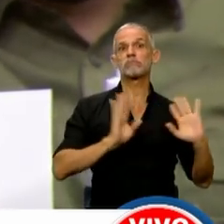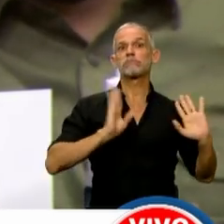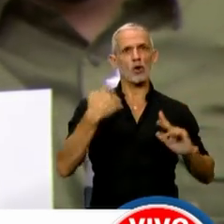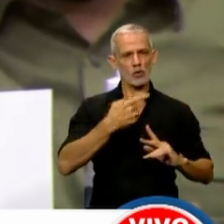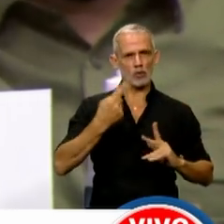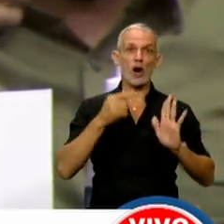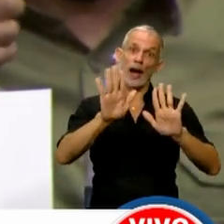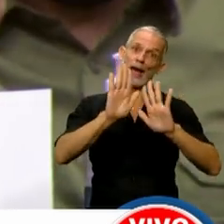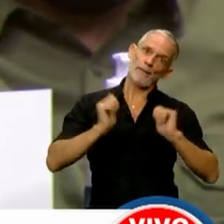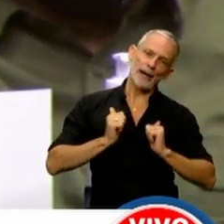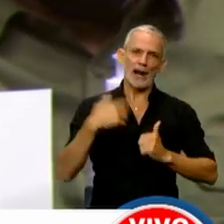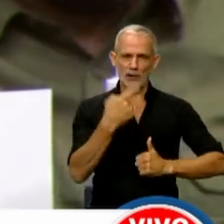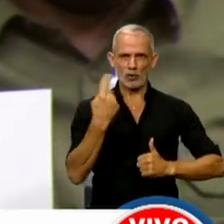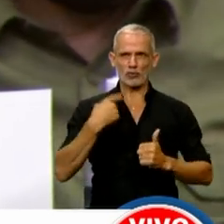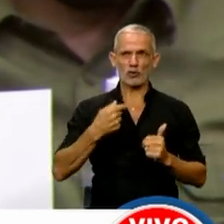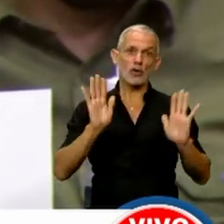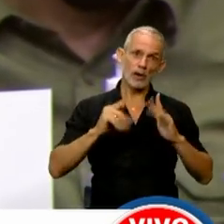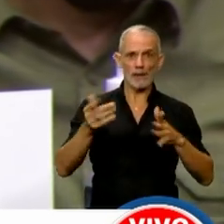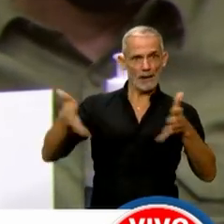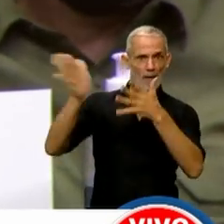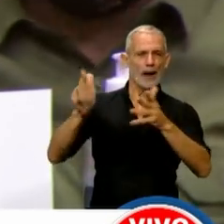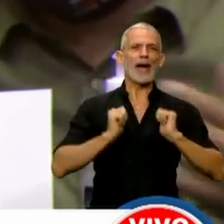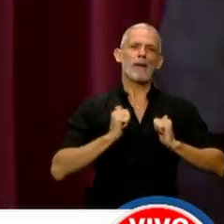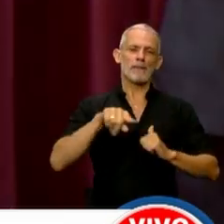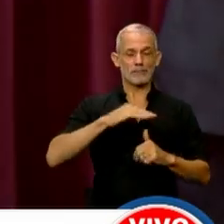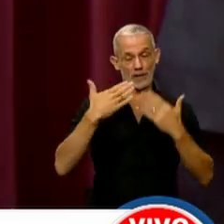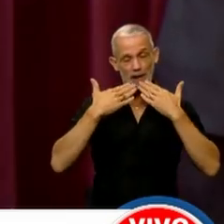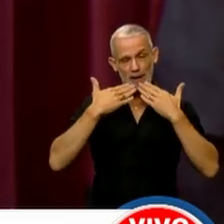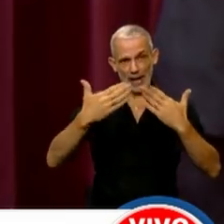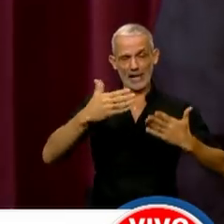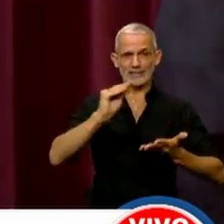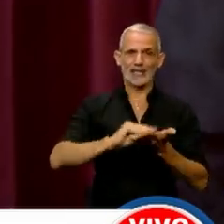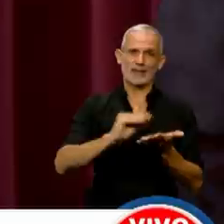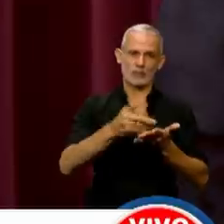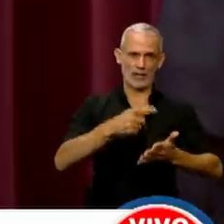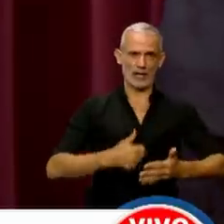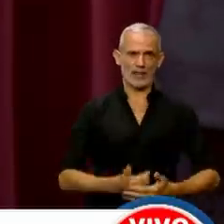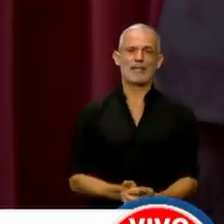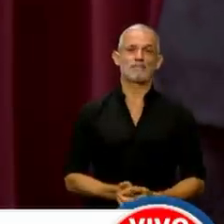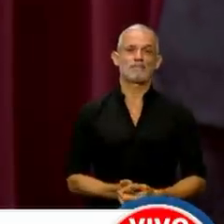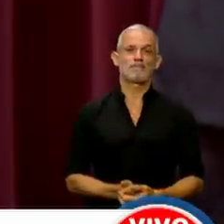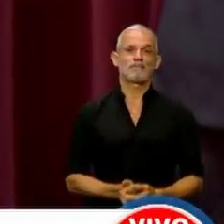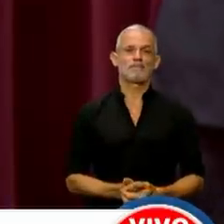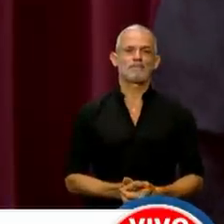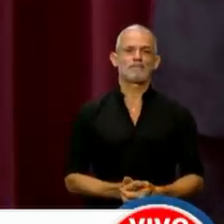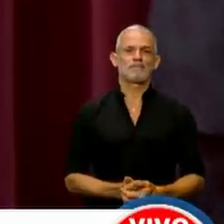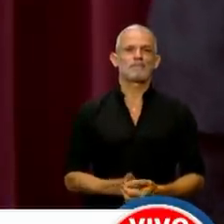nosotros nosotros para que nos esperen un ratito de nosotros gracias diputadas